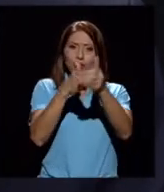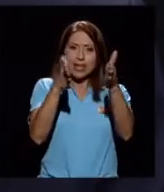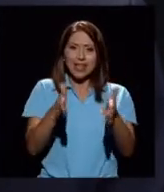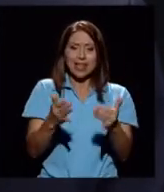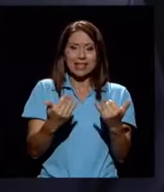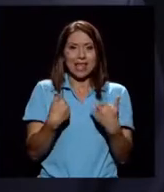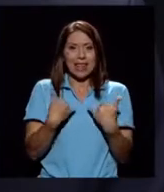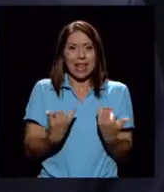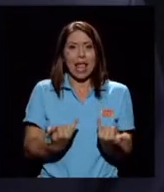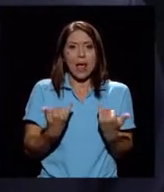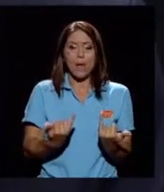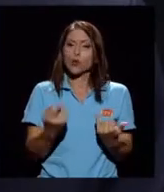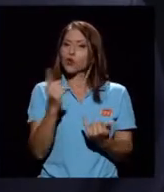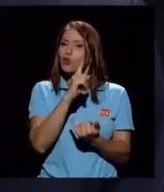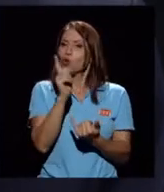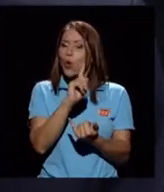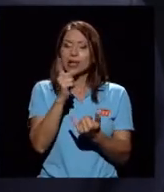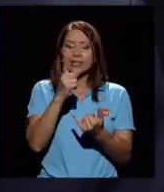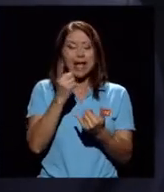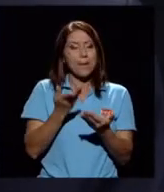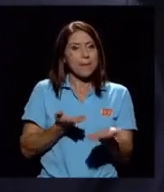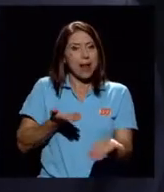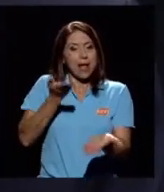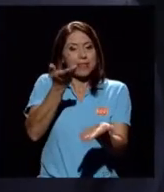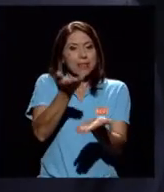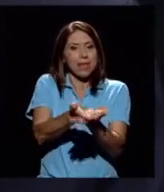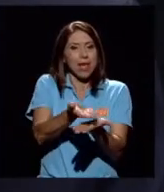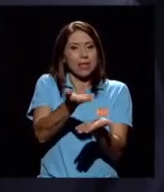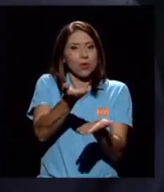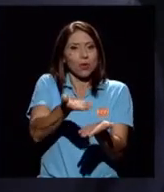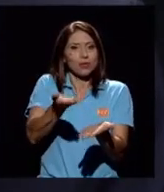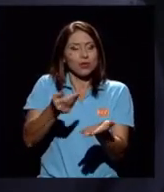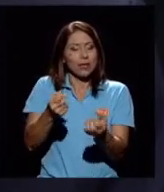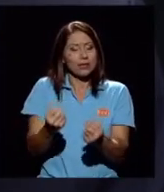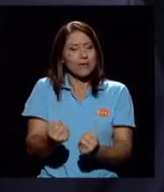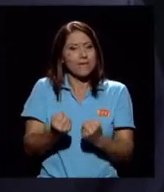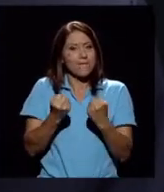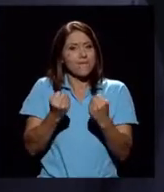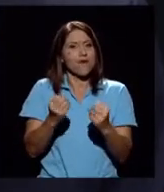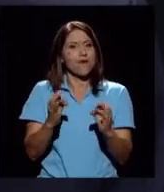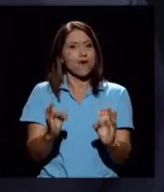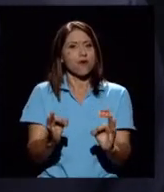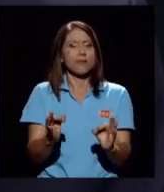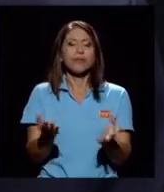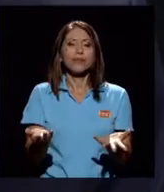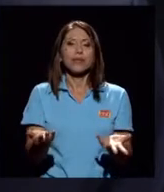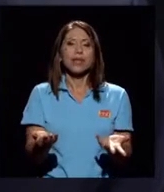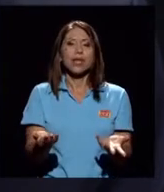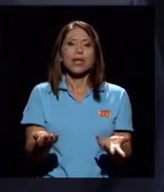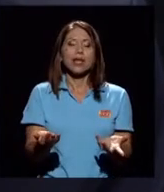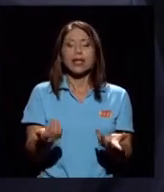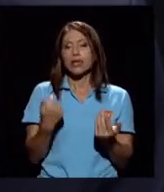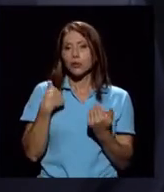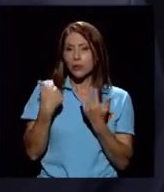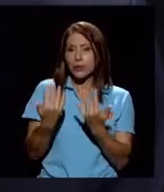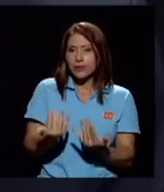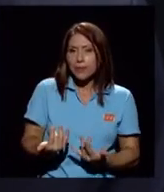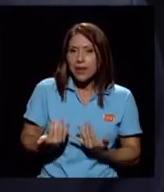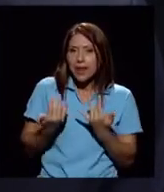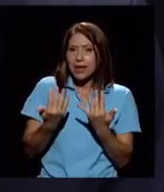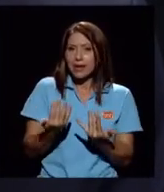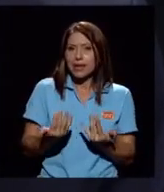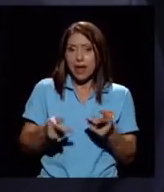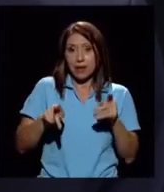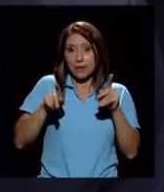tenemos no están planteando las cosas con la fortaleza que se debería plantear y esperaría que los líderes que